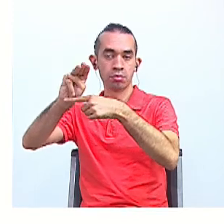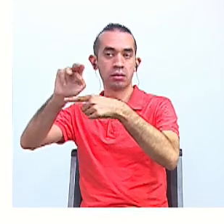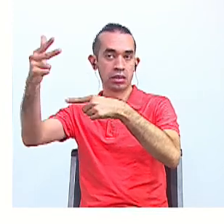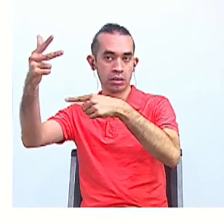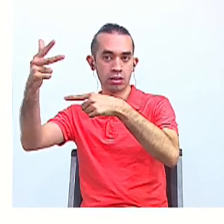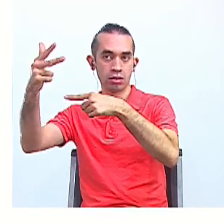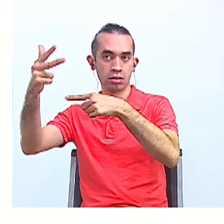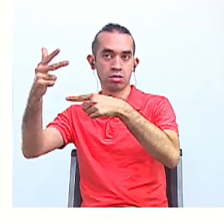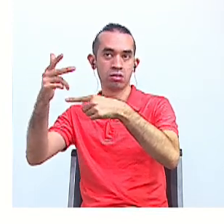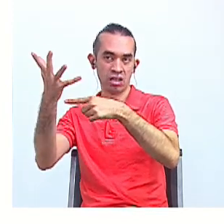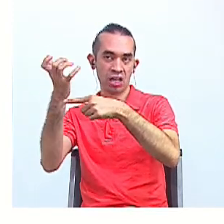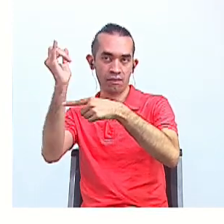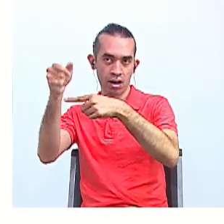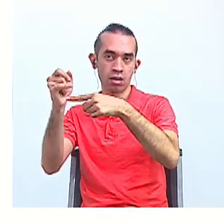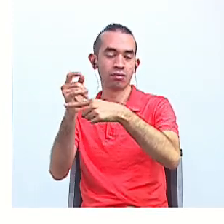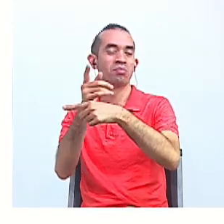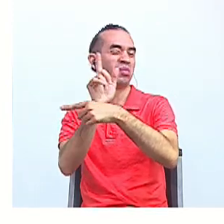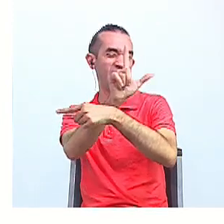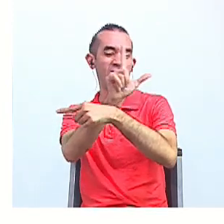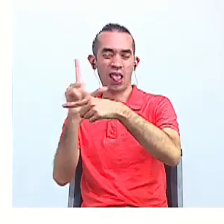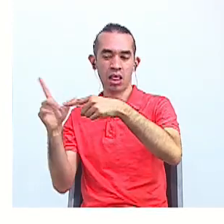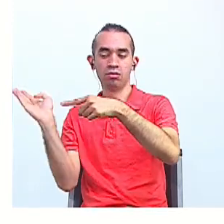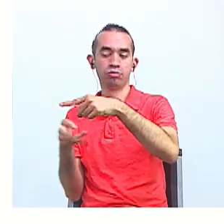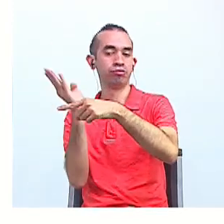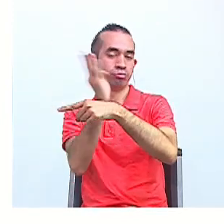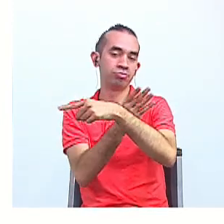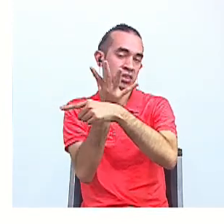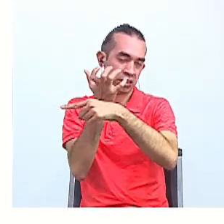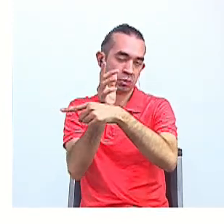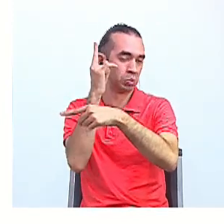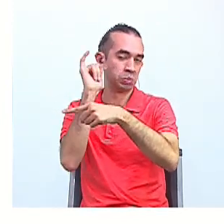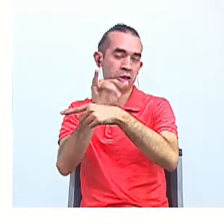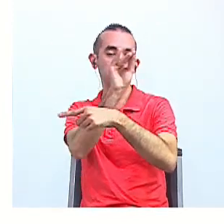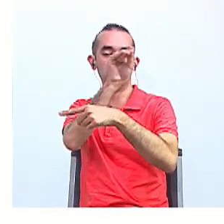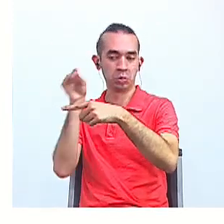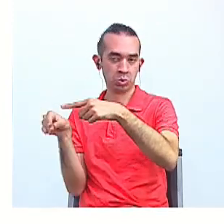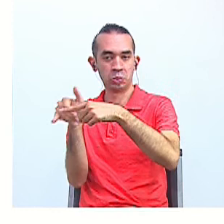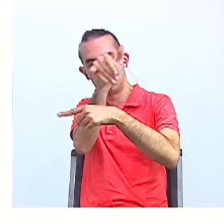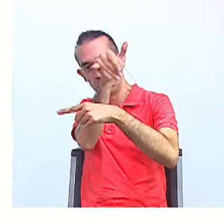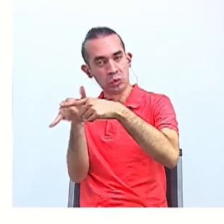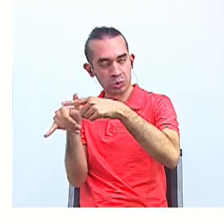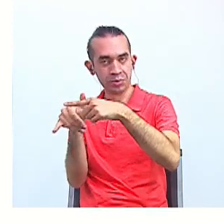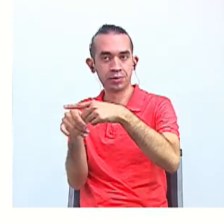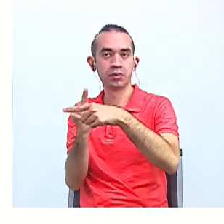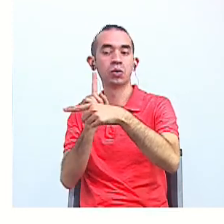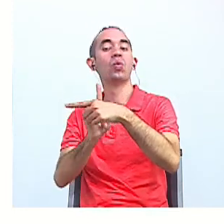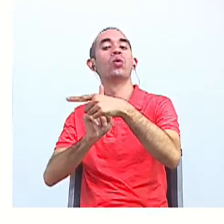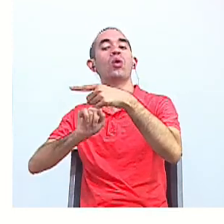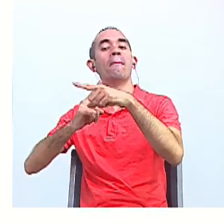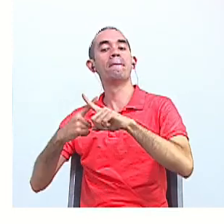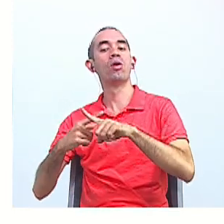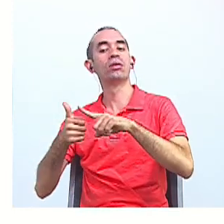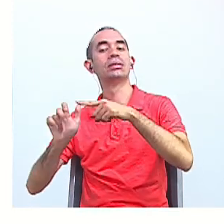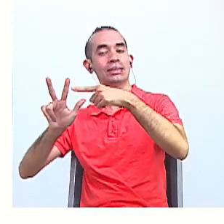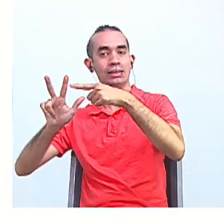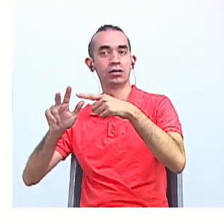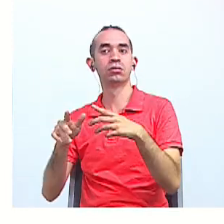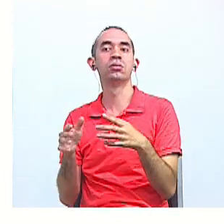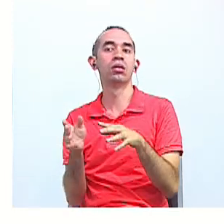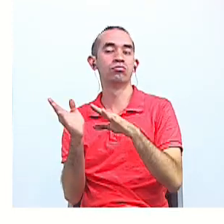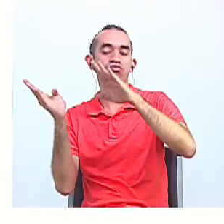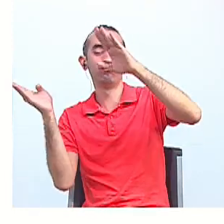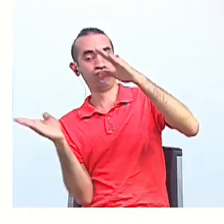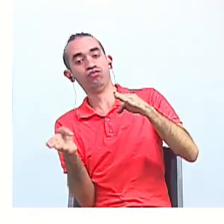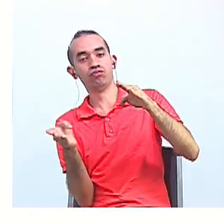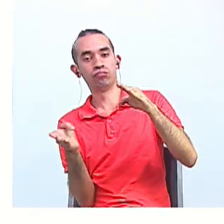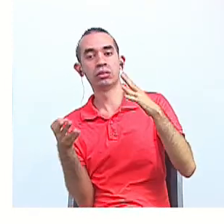operación, de esta conversión, y en el denominador colocamos 1 por 10 a la 3 litros. Vamos a simplificar